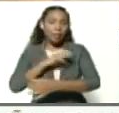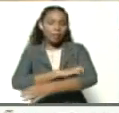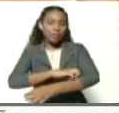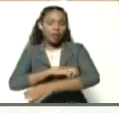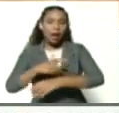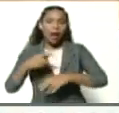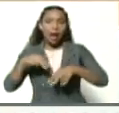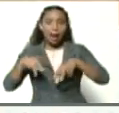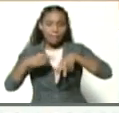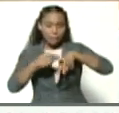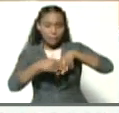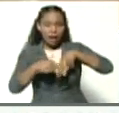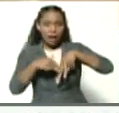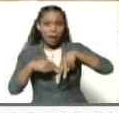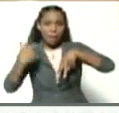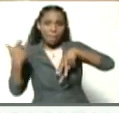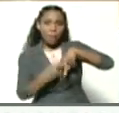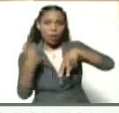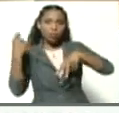pierna.